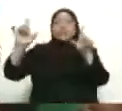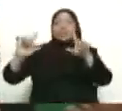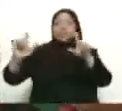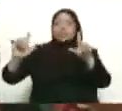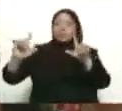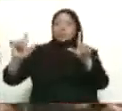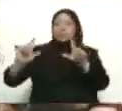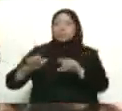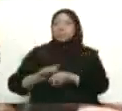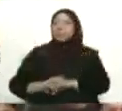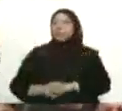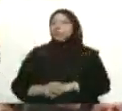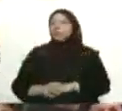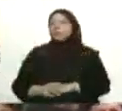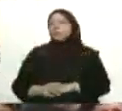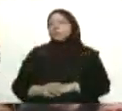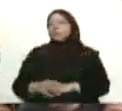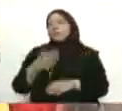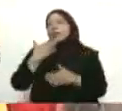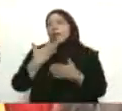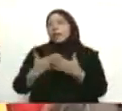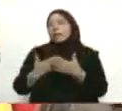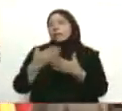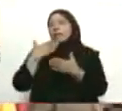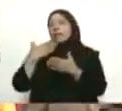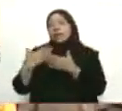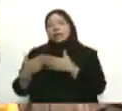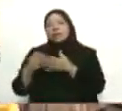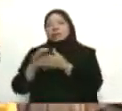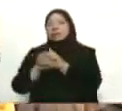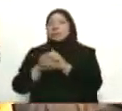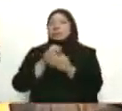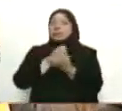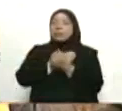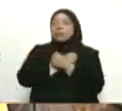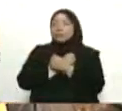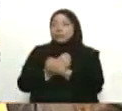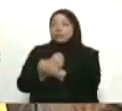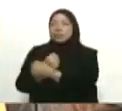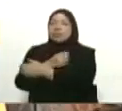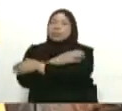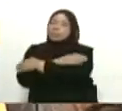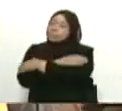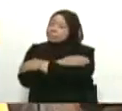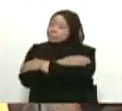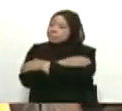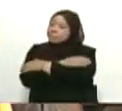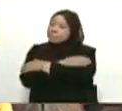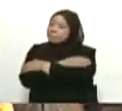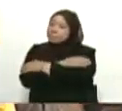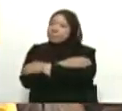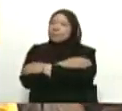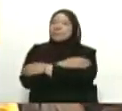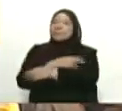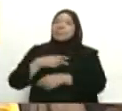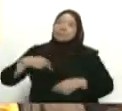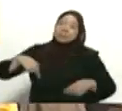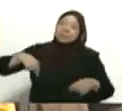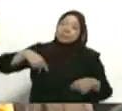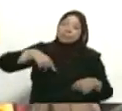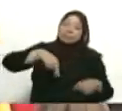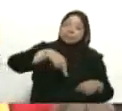de verdad agradecerle compañeros y compañeras tanto cariño miren un abrazo de ahí cuando uno va caminando No